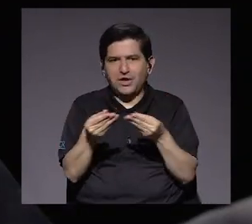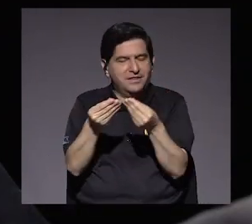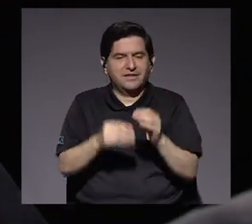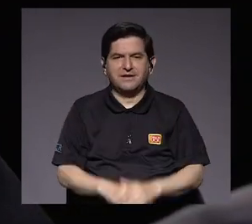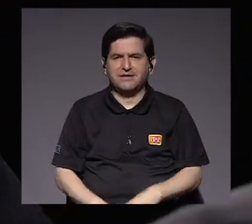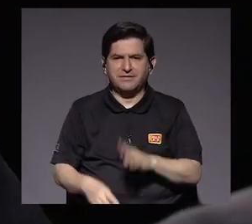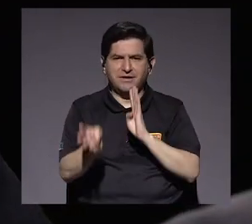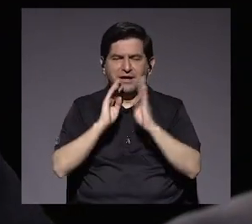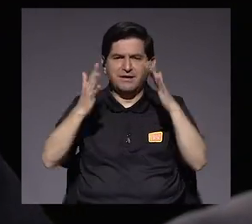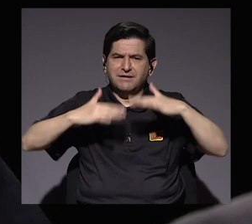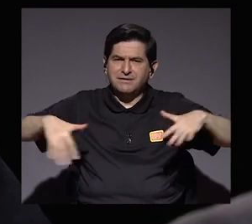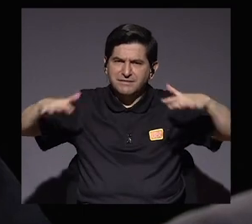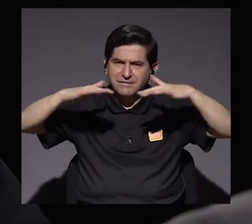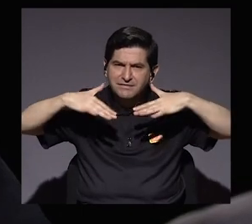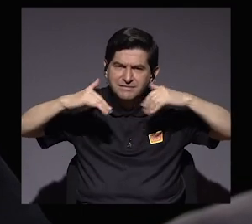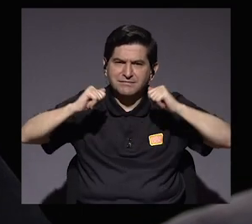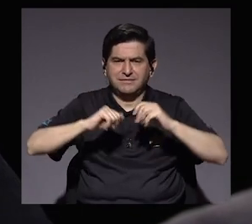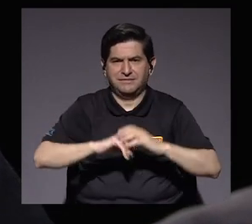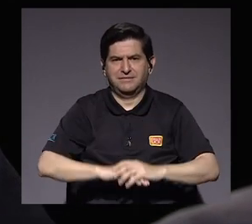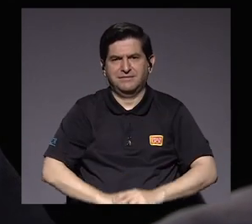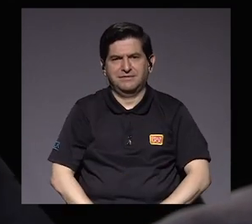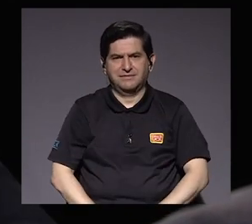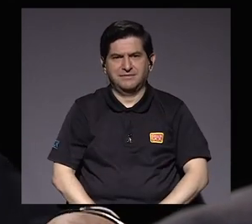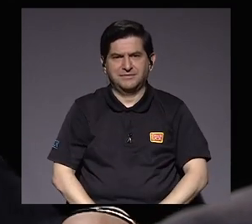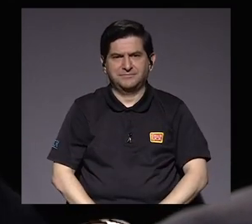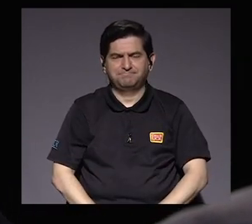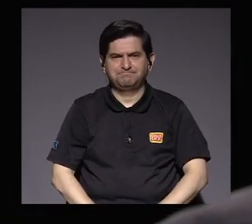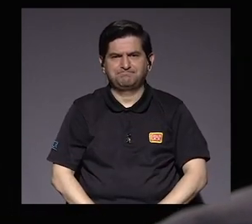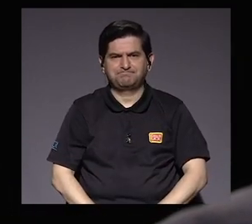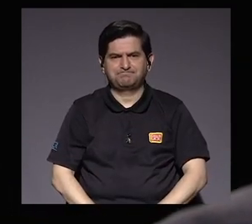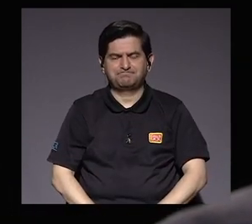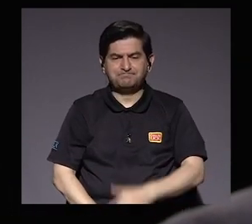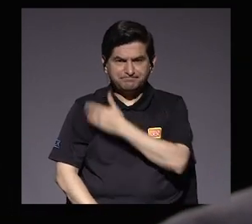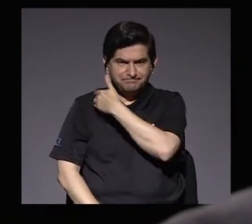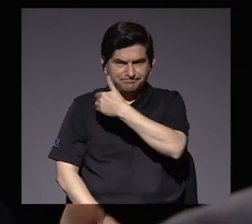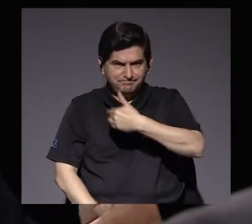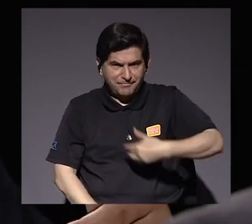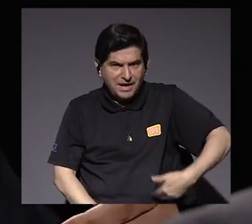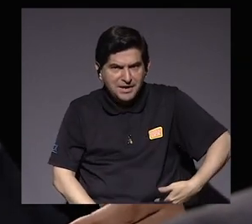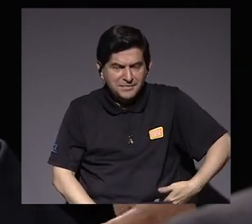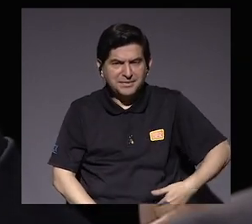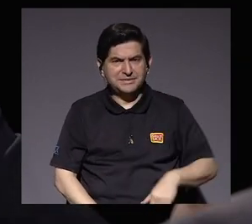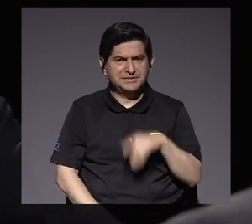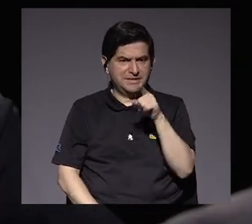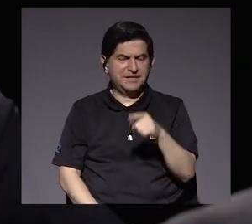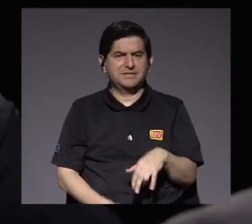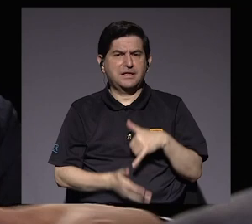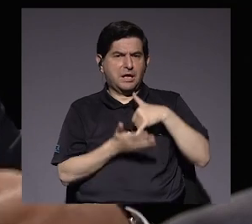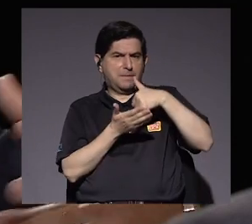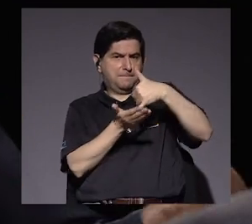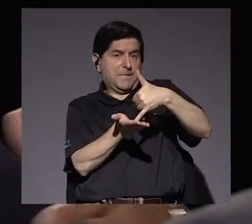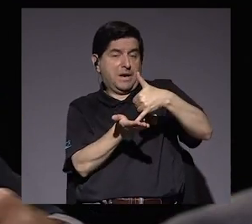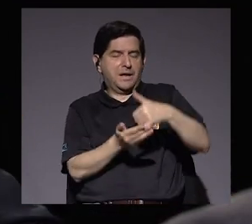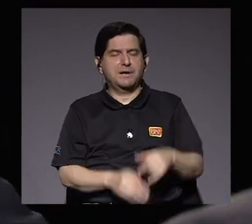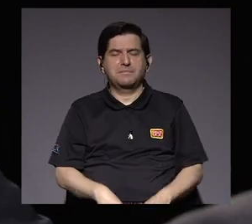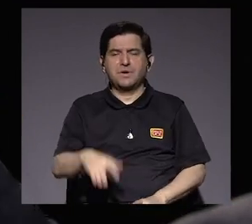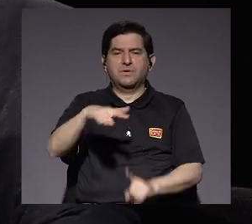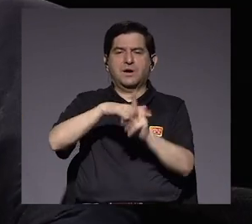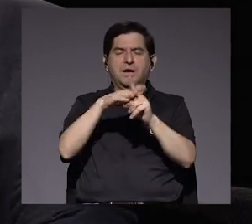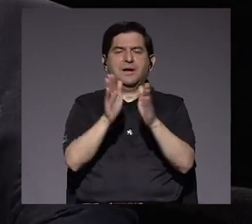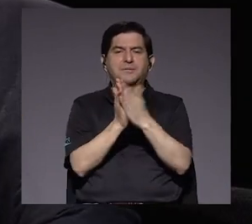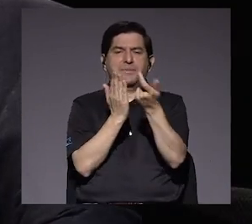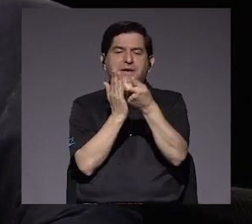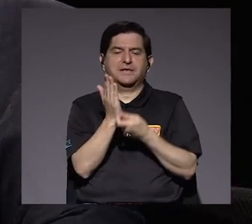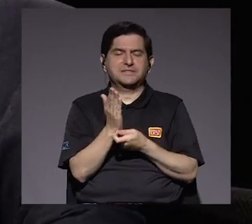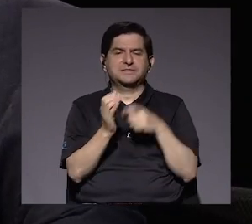Aunque cuando hablamos de medio ambiente, don Gustavo, al presidente se le da un premio, aparece en una revista,